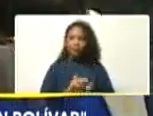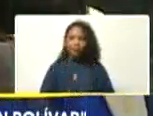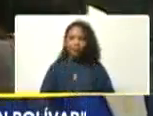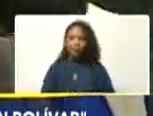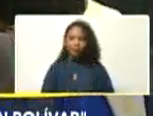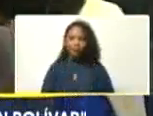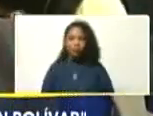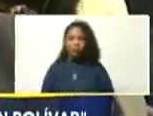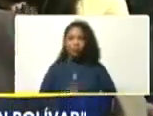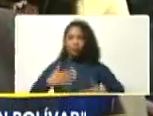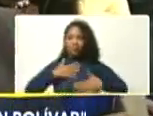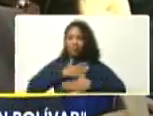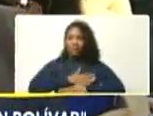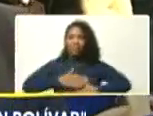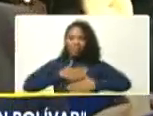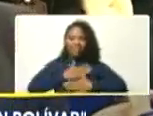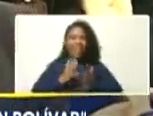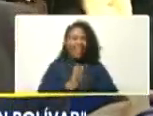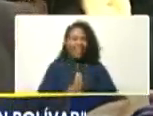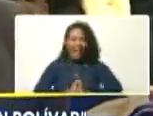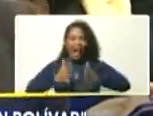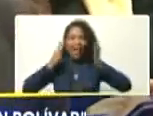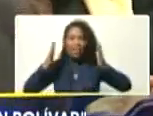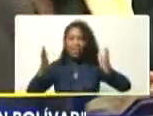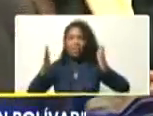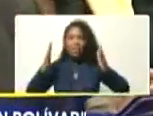es un placer inmenso.